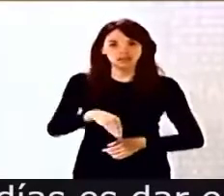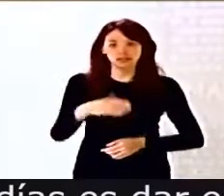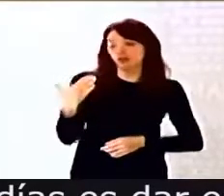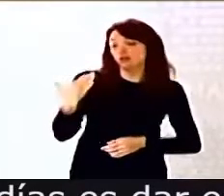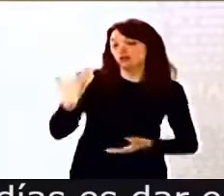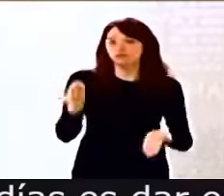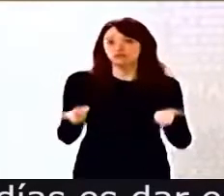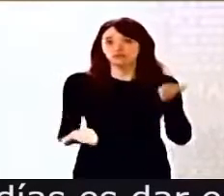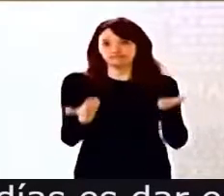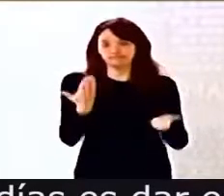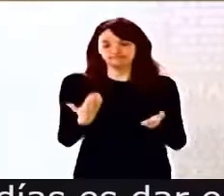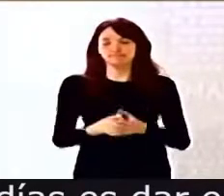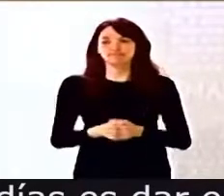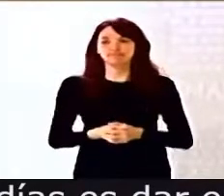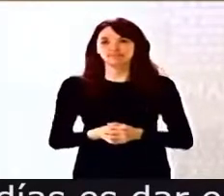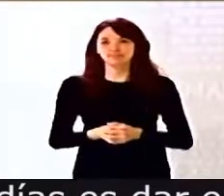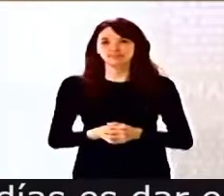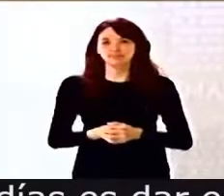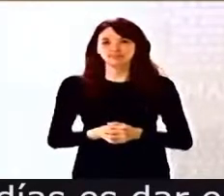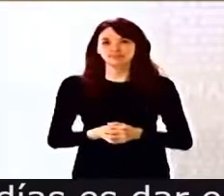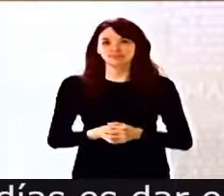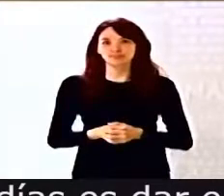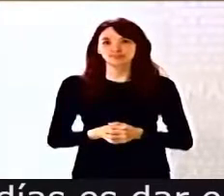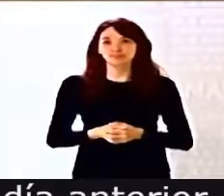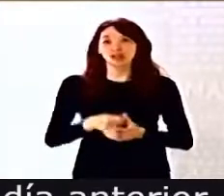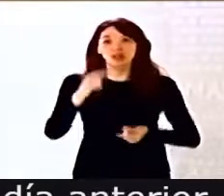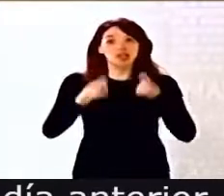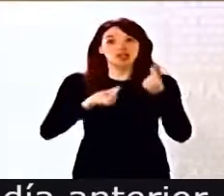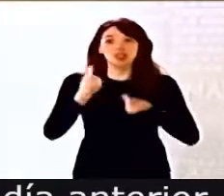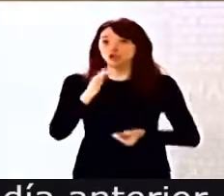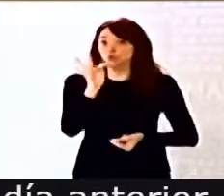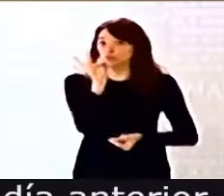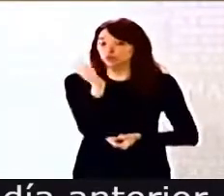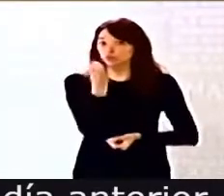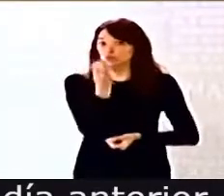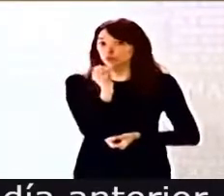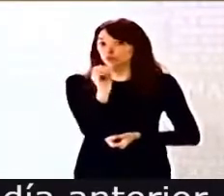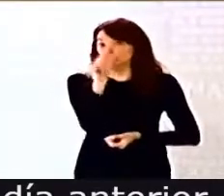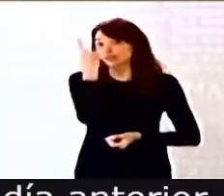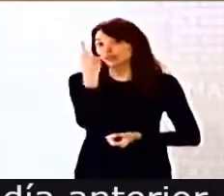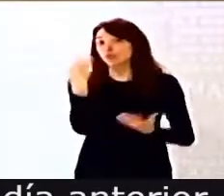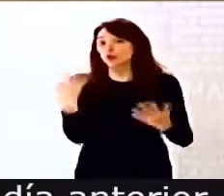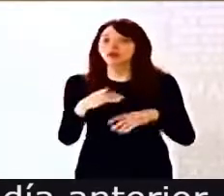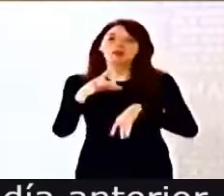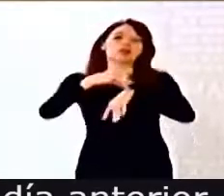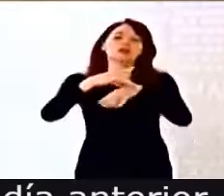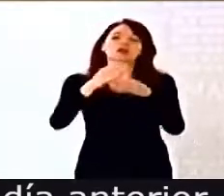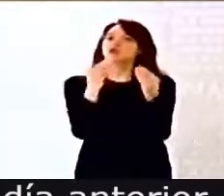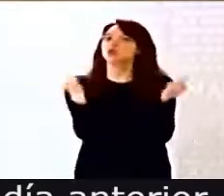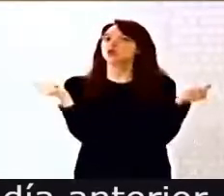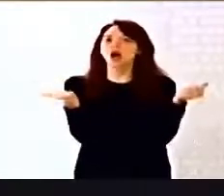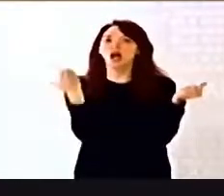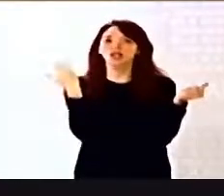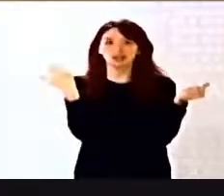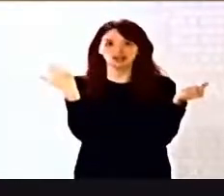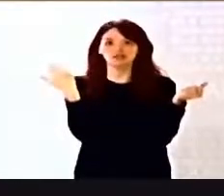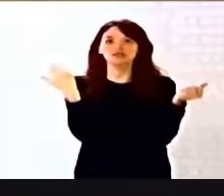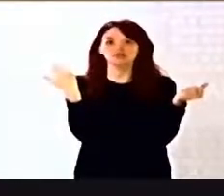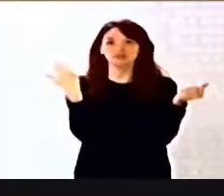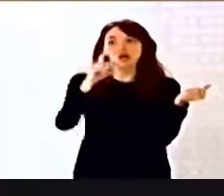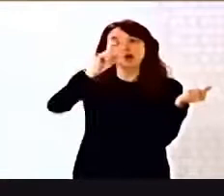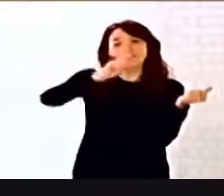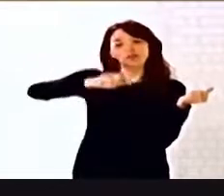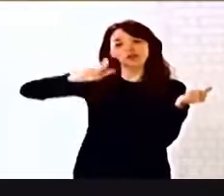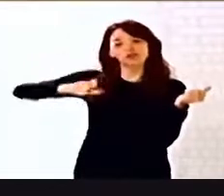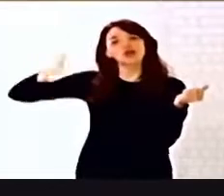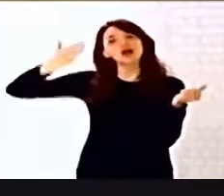anterior. Y el dato más positivo es el dato de las altas, el dato de aquellas personas que han